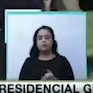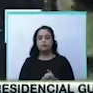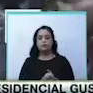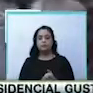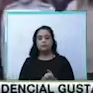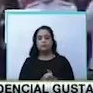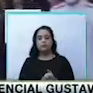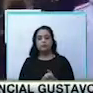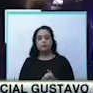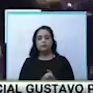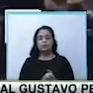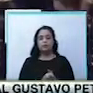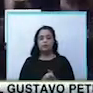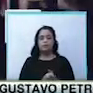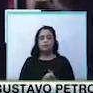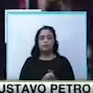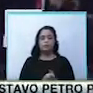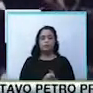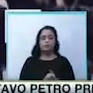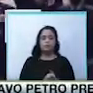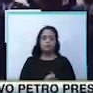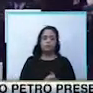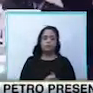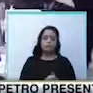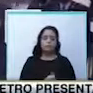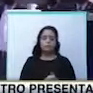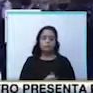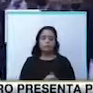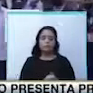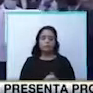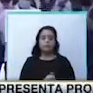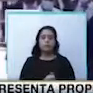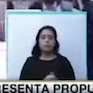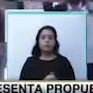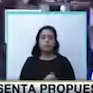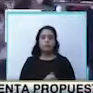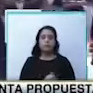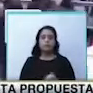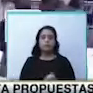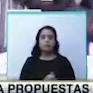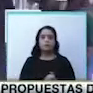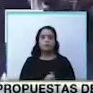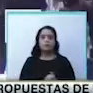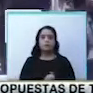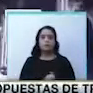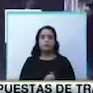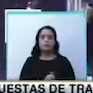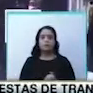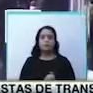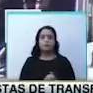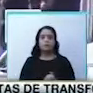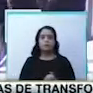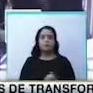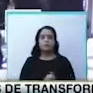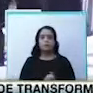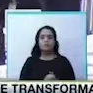llenó de optimismo, porque entonces hay una voluntad expresada por Xiomara de enfrentar directamente los problemas que el país esté atravesando,